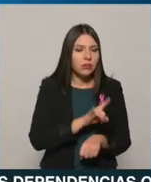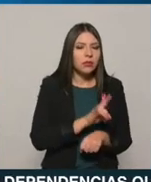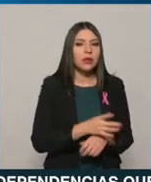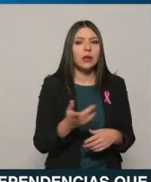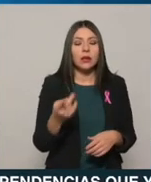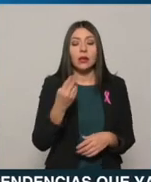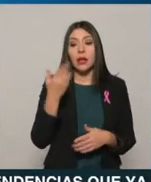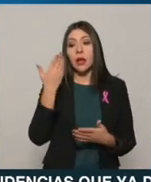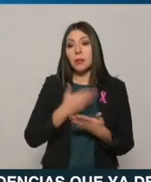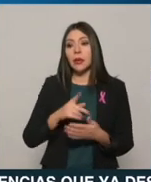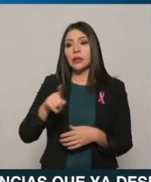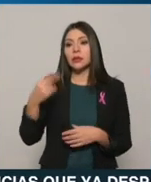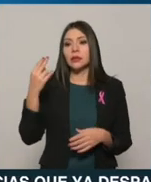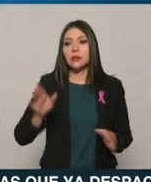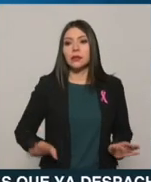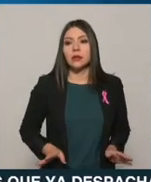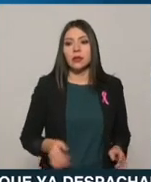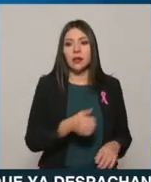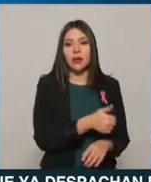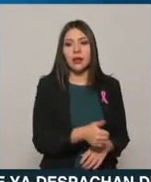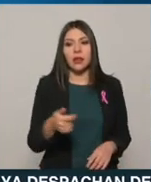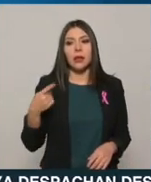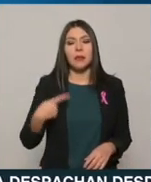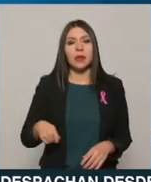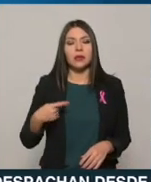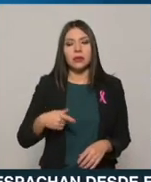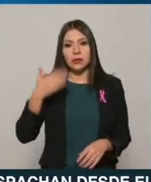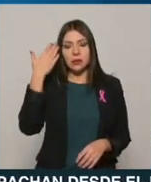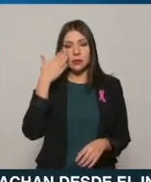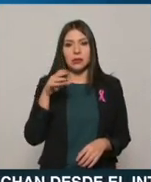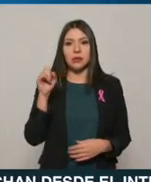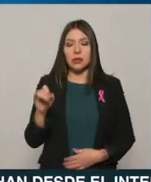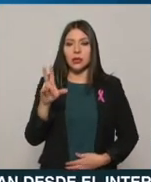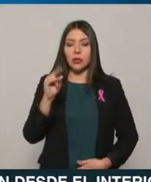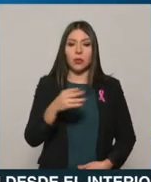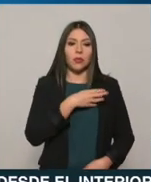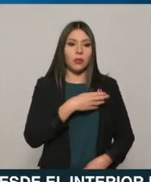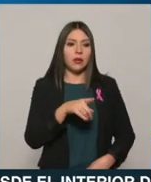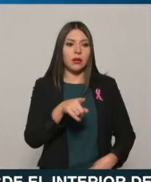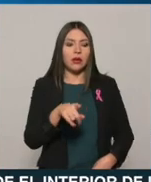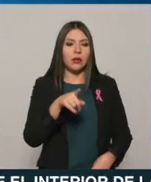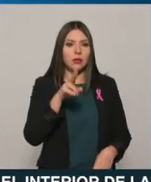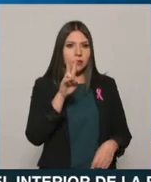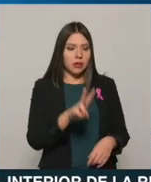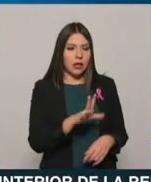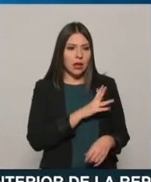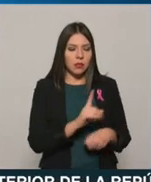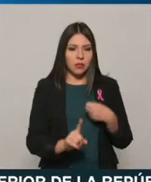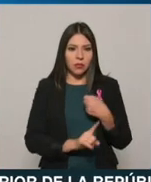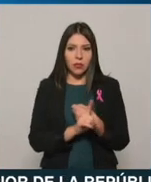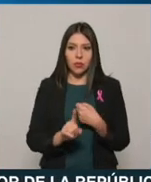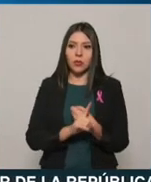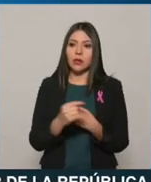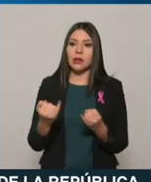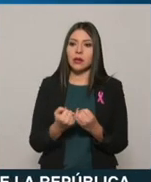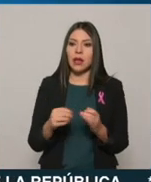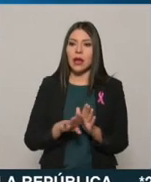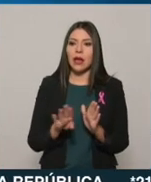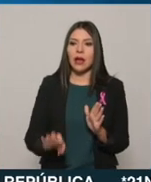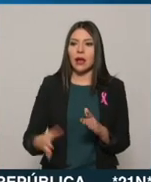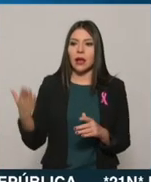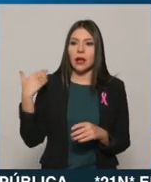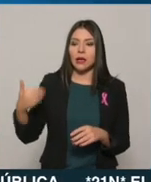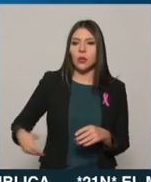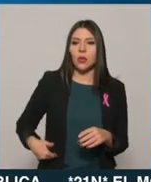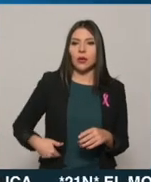perfiles de personalidad de los involucrados y ver qué tan factible es que en verdad se hayan visto involucrados en una situación como la que les están